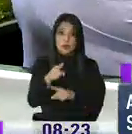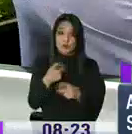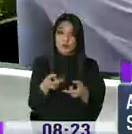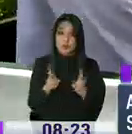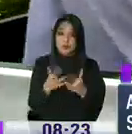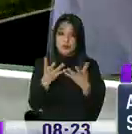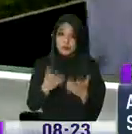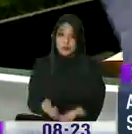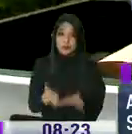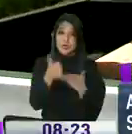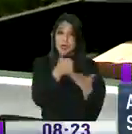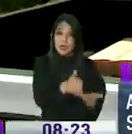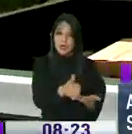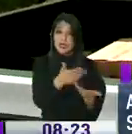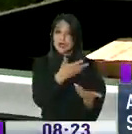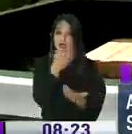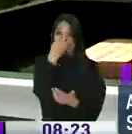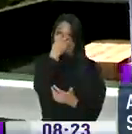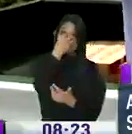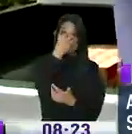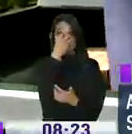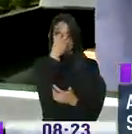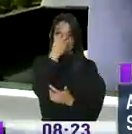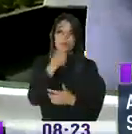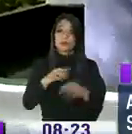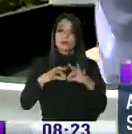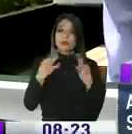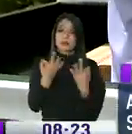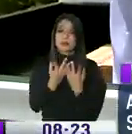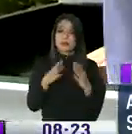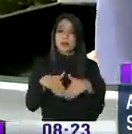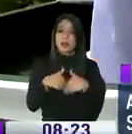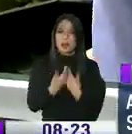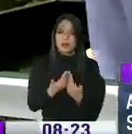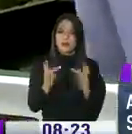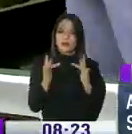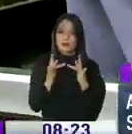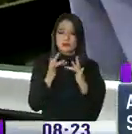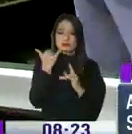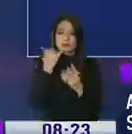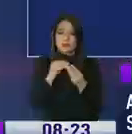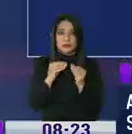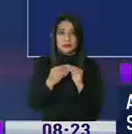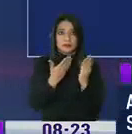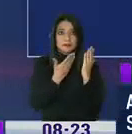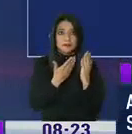quiere colaborar a estos doctores de la risa y a sus familias, puede comunicarse al número